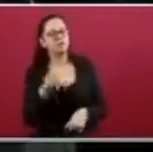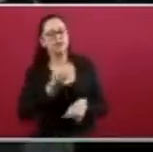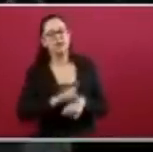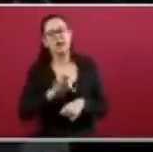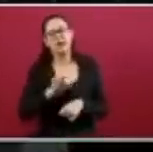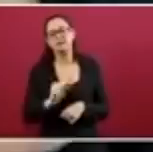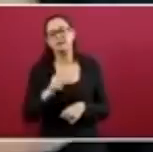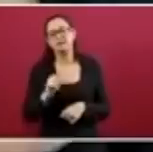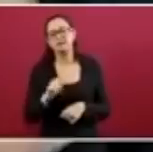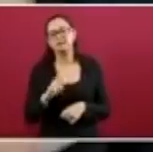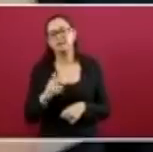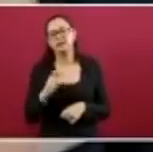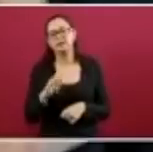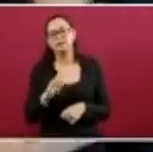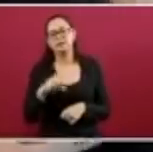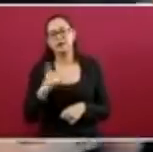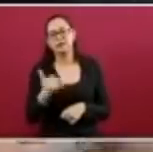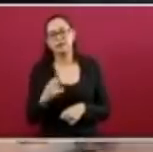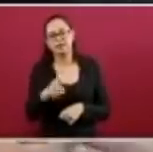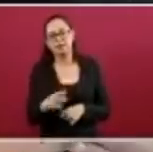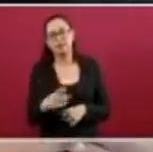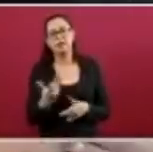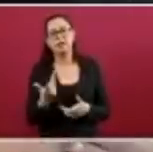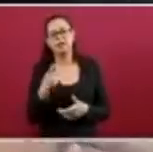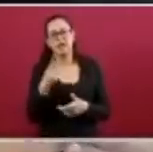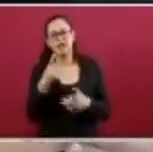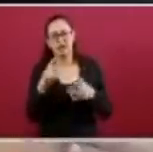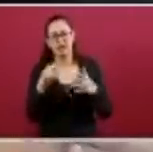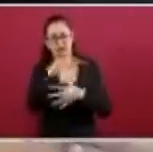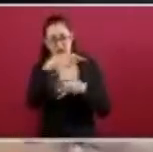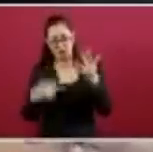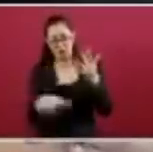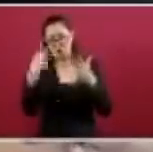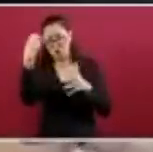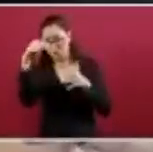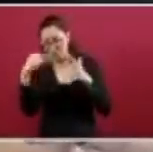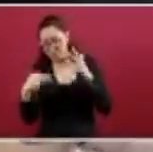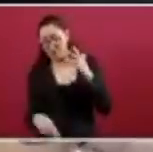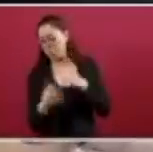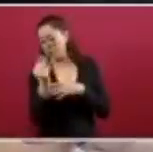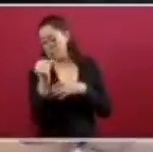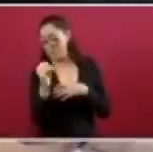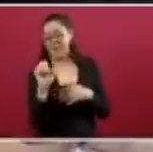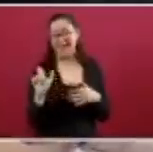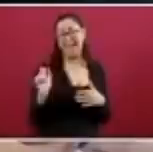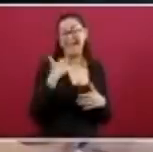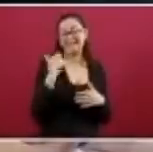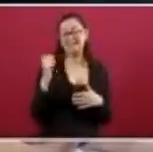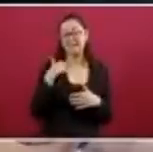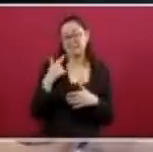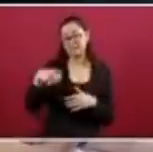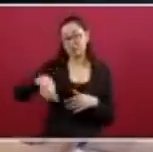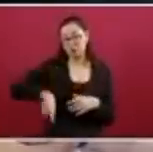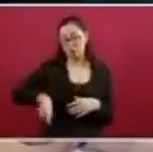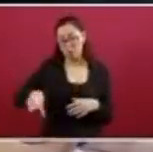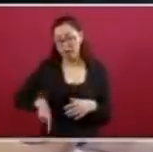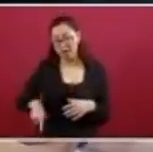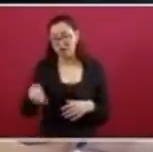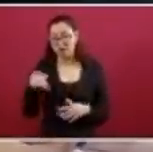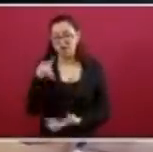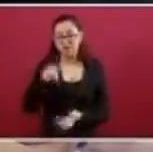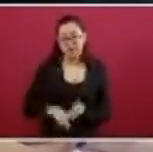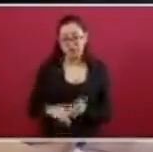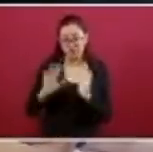40. Con estos 9 nombres de exfuncionarios públicos, me gustaría saber si ya se dio vista o ya se interpusieron